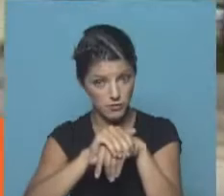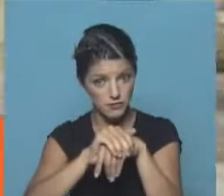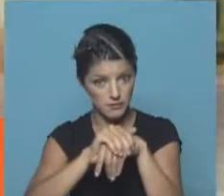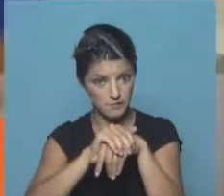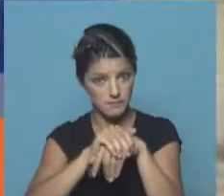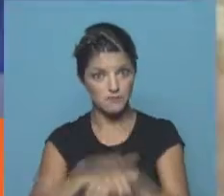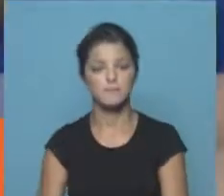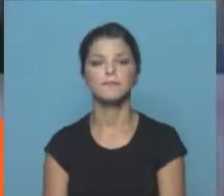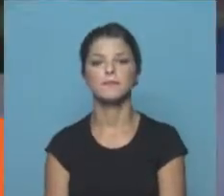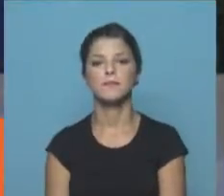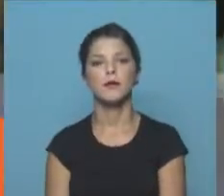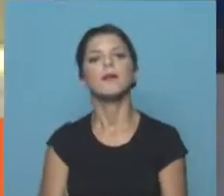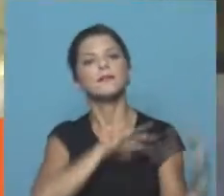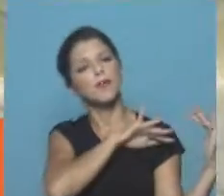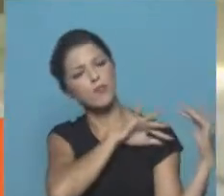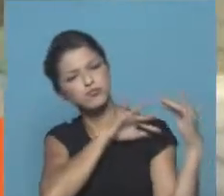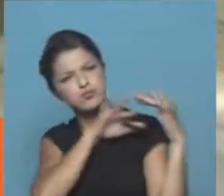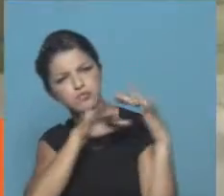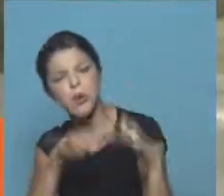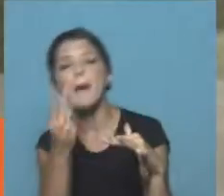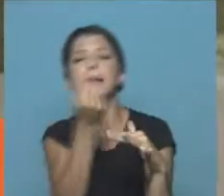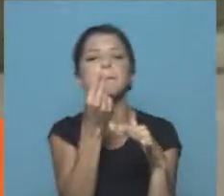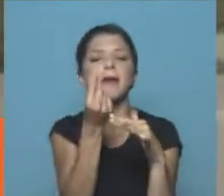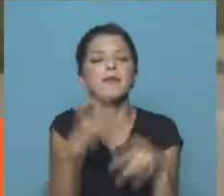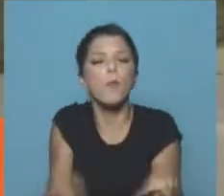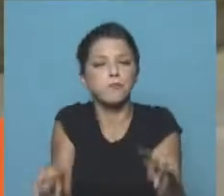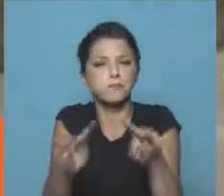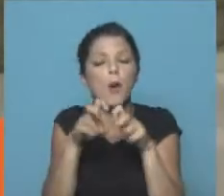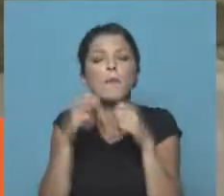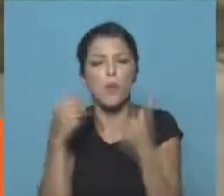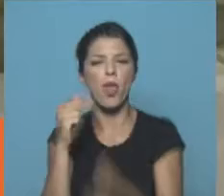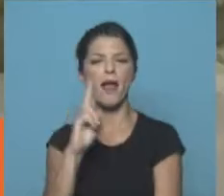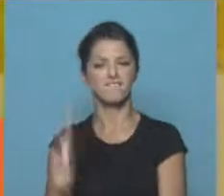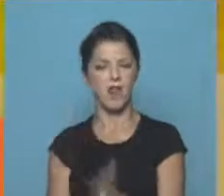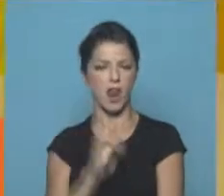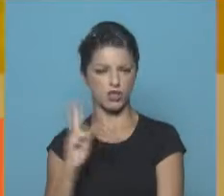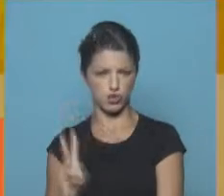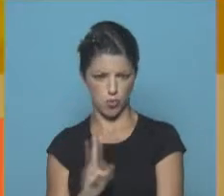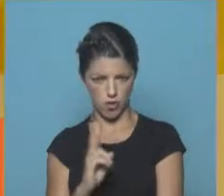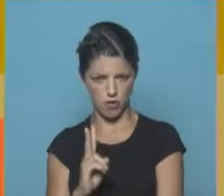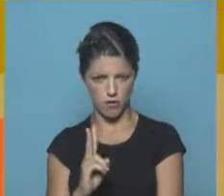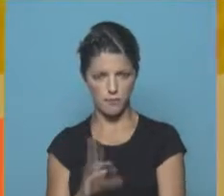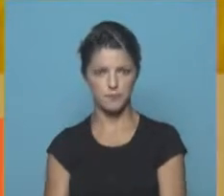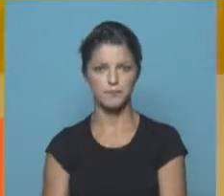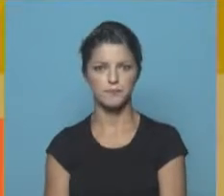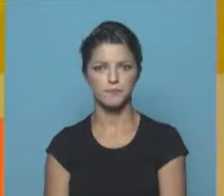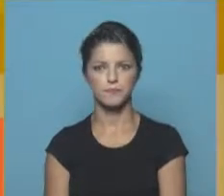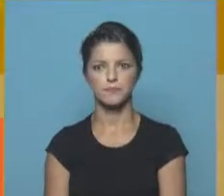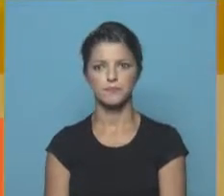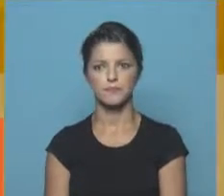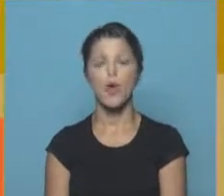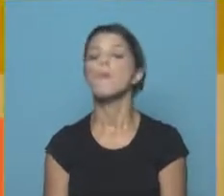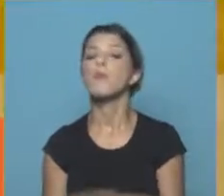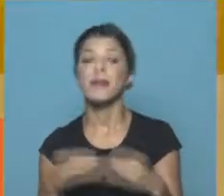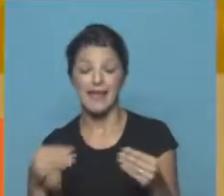este lugar a juntar plata para el velatorio de Jonathan, porque absolutamente nadie, desde